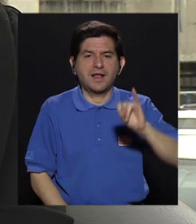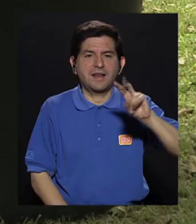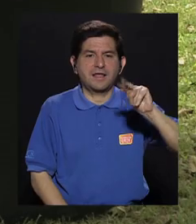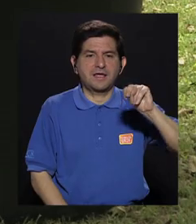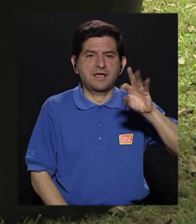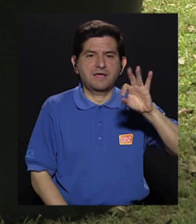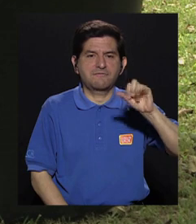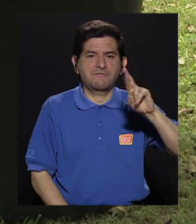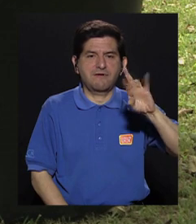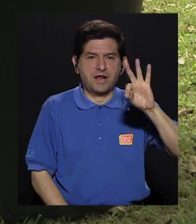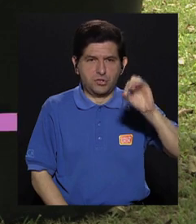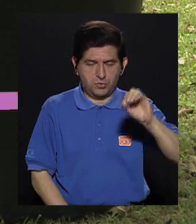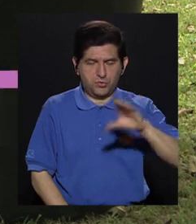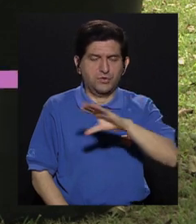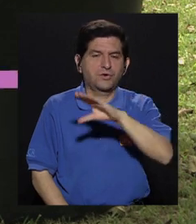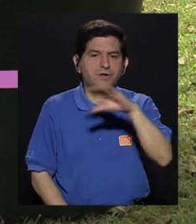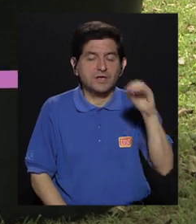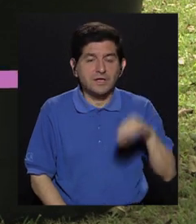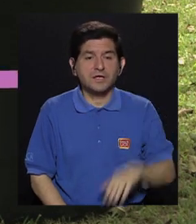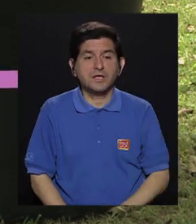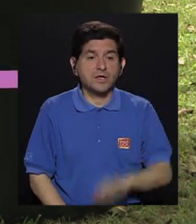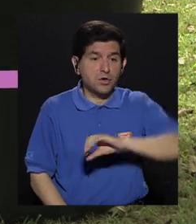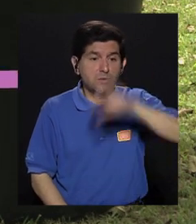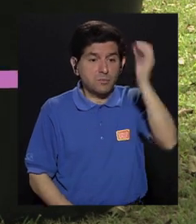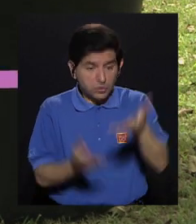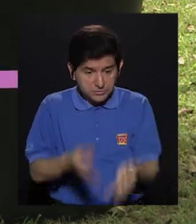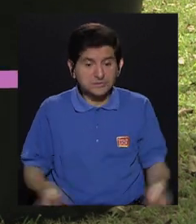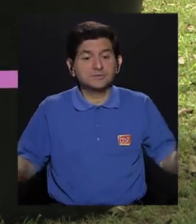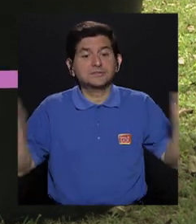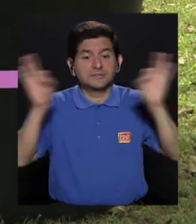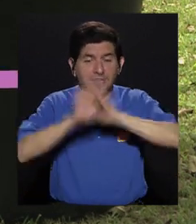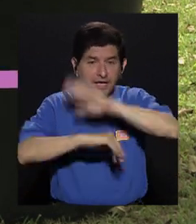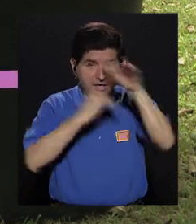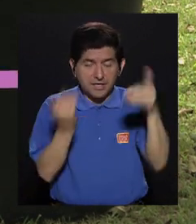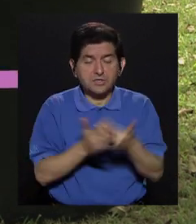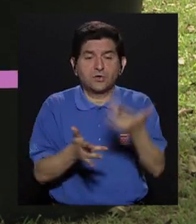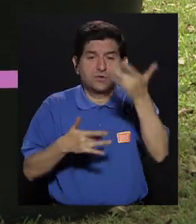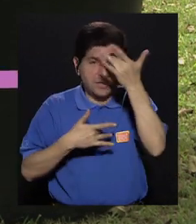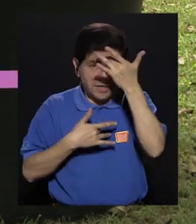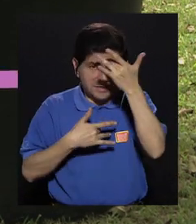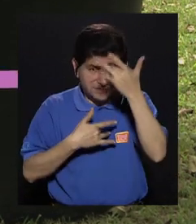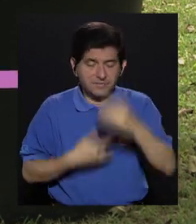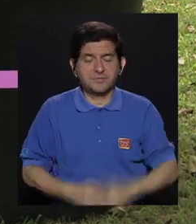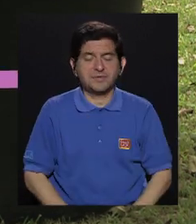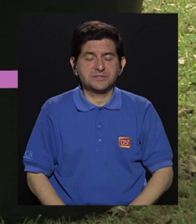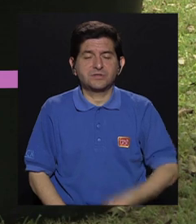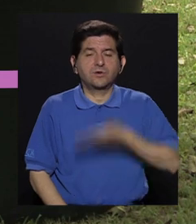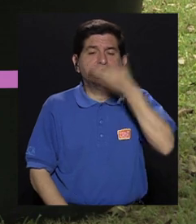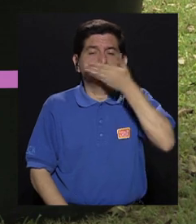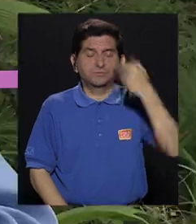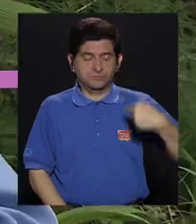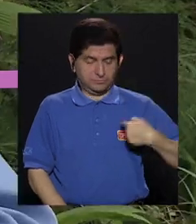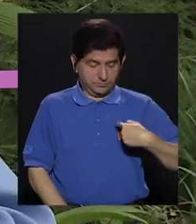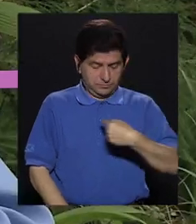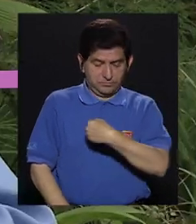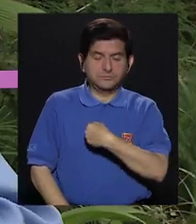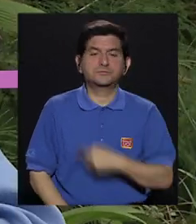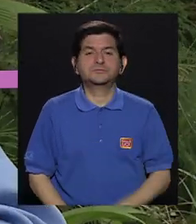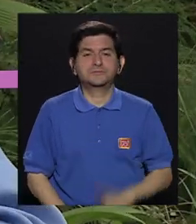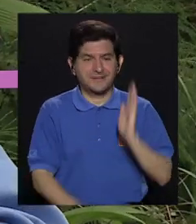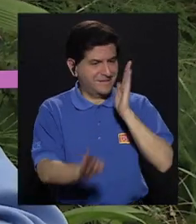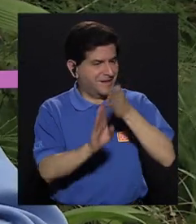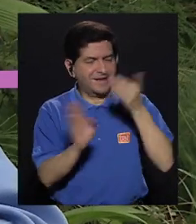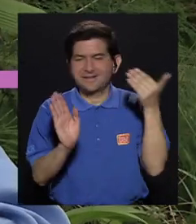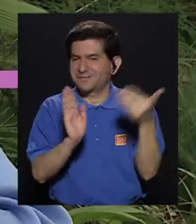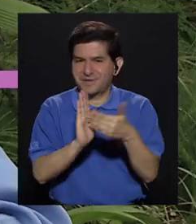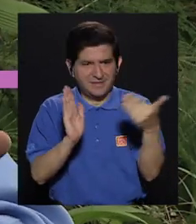infarto. Y sin duda, hay una proporción muy importante, todas las que son enfermedades pulmonares. Un órgano